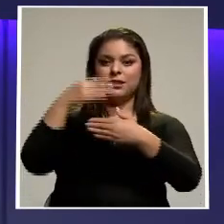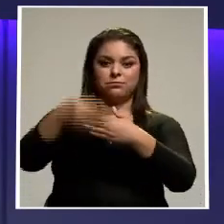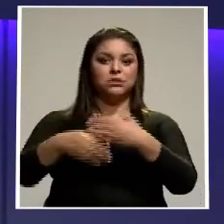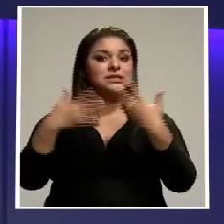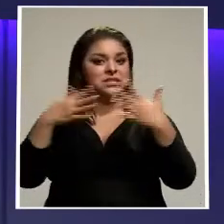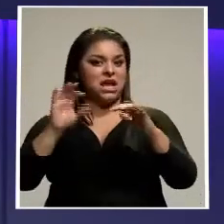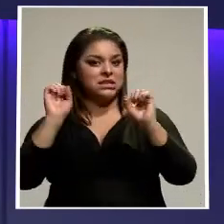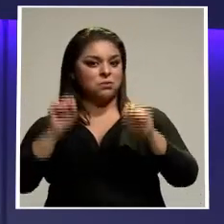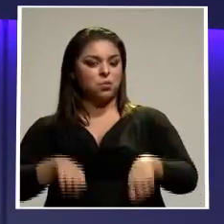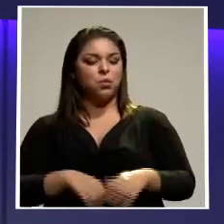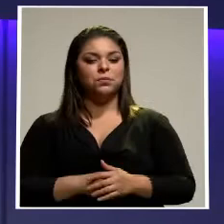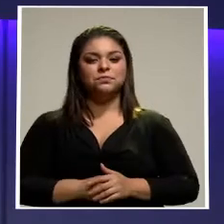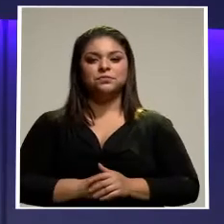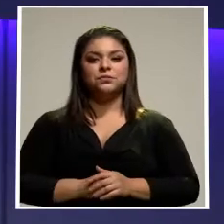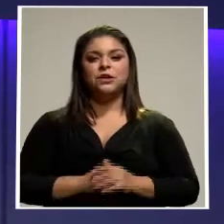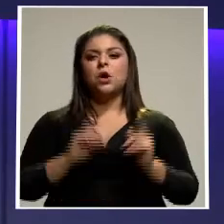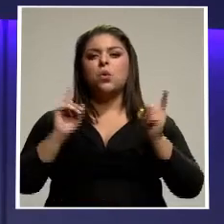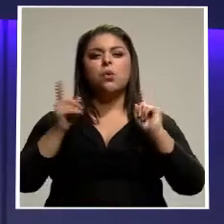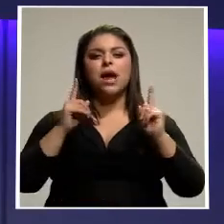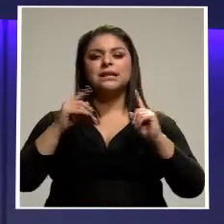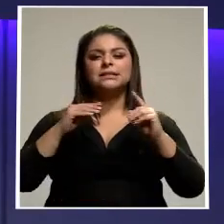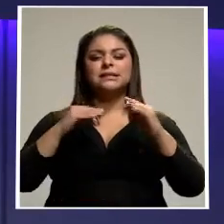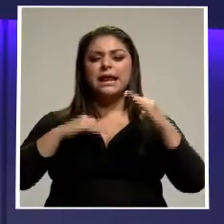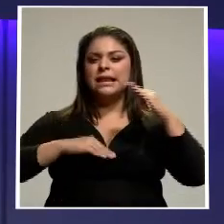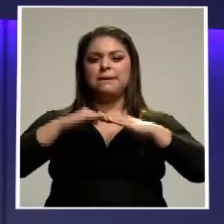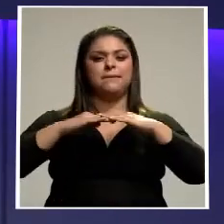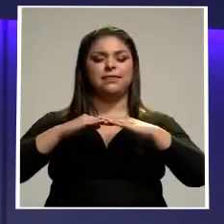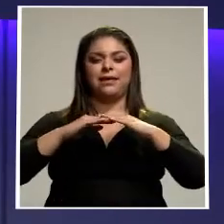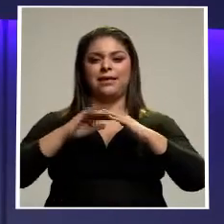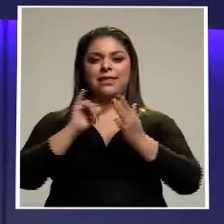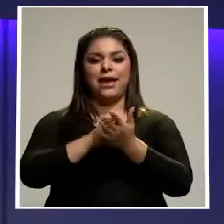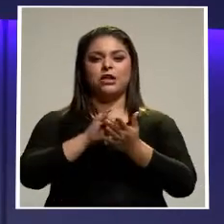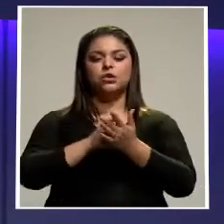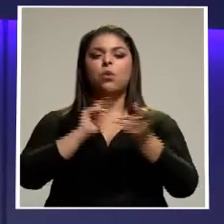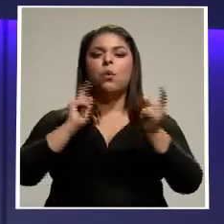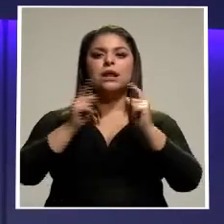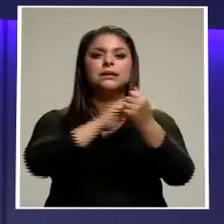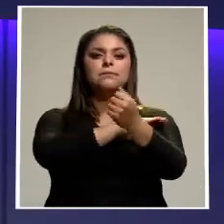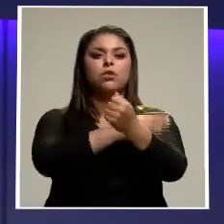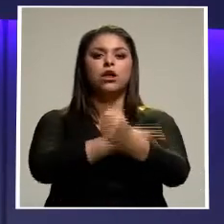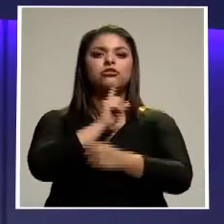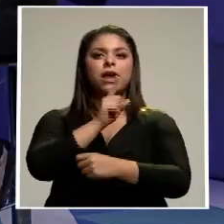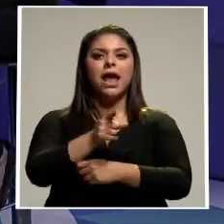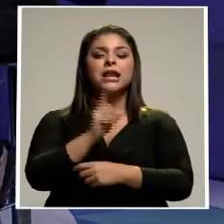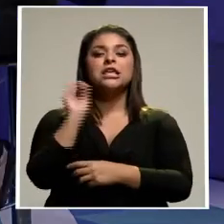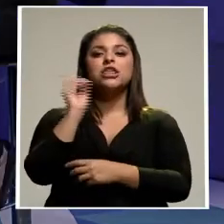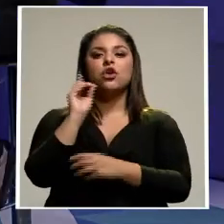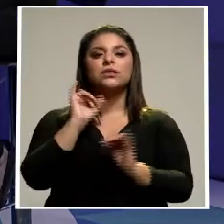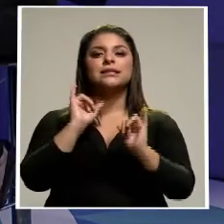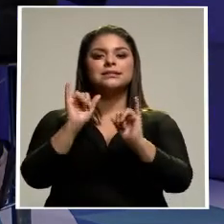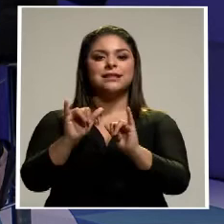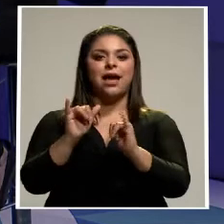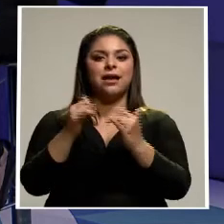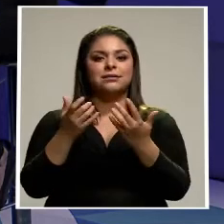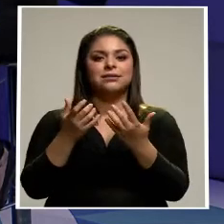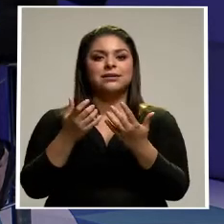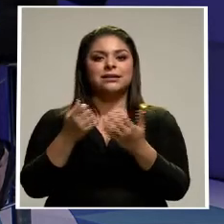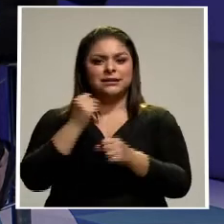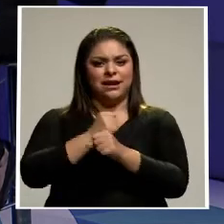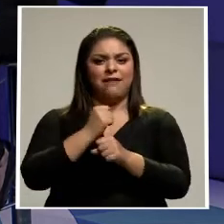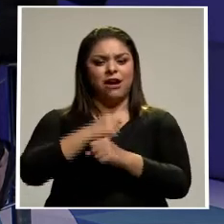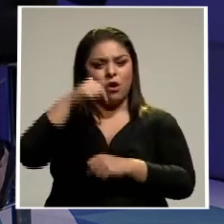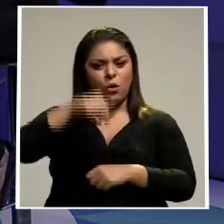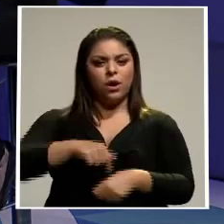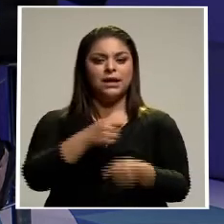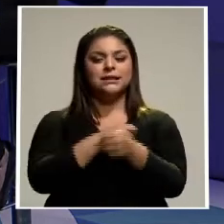pudo? ¿Cuál es el límite de eso? ¿Cuál es el poder real? ¿Y dónde está el trabajo, el grueso del trabajo hoy en